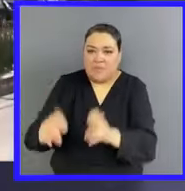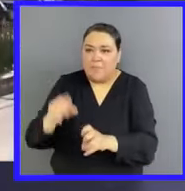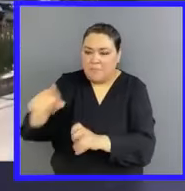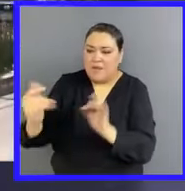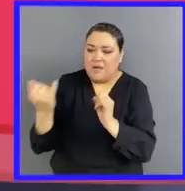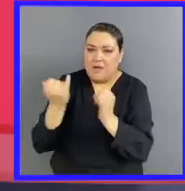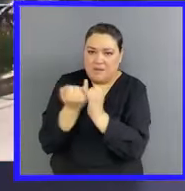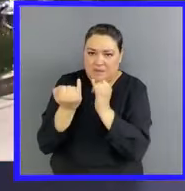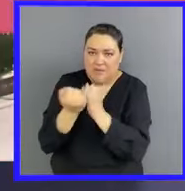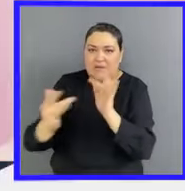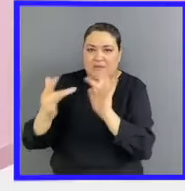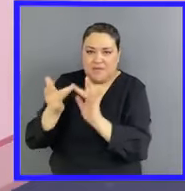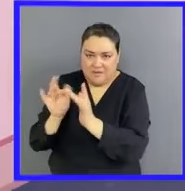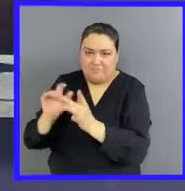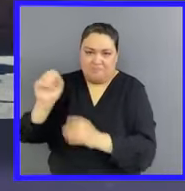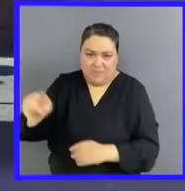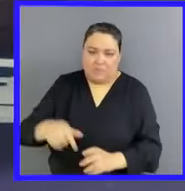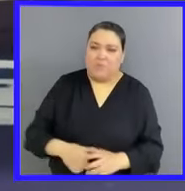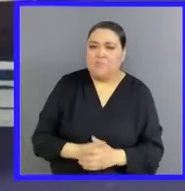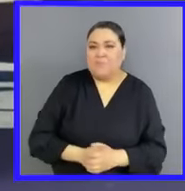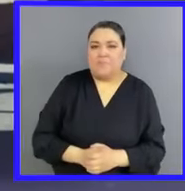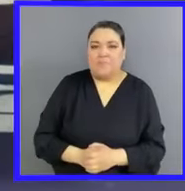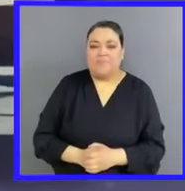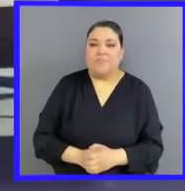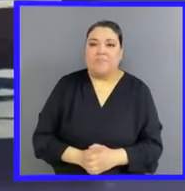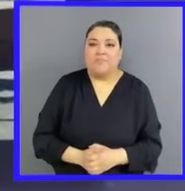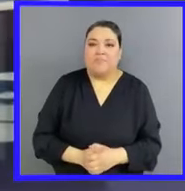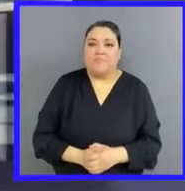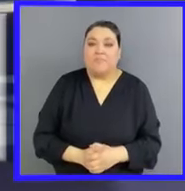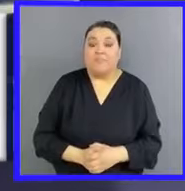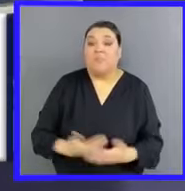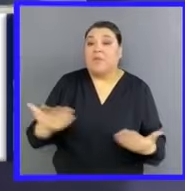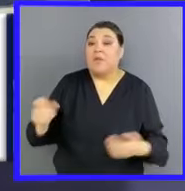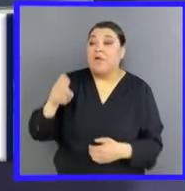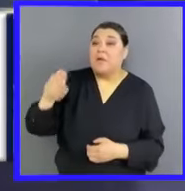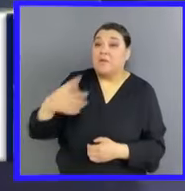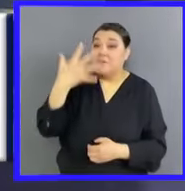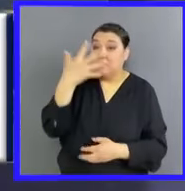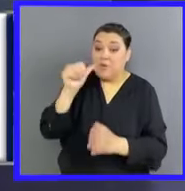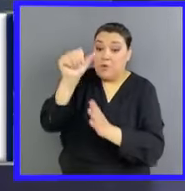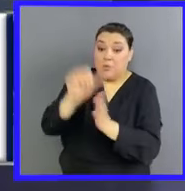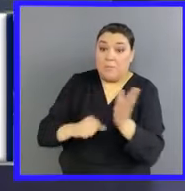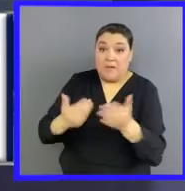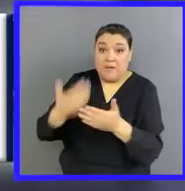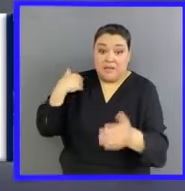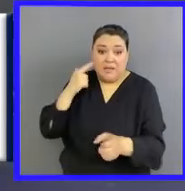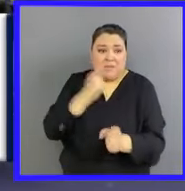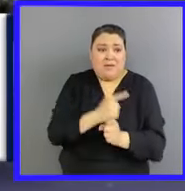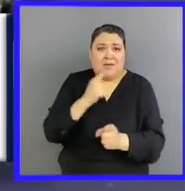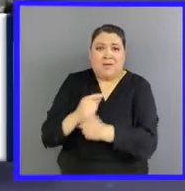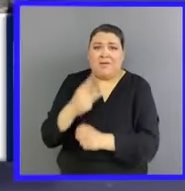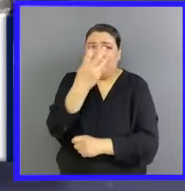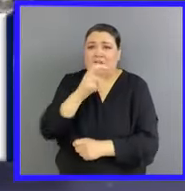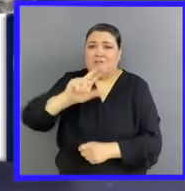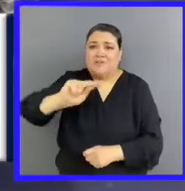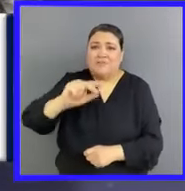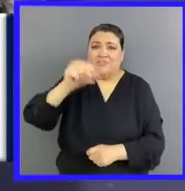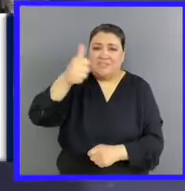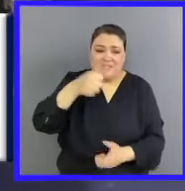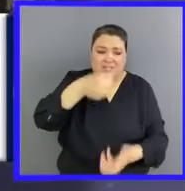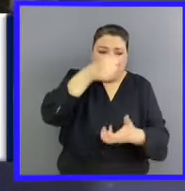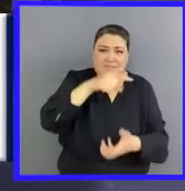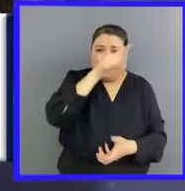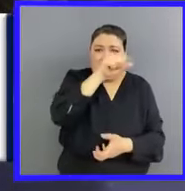autoridades fiscales. A 5 meses del hallazgo de 386 cuerpos en un crematorio de Ciudad Juárez,